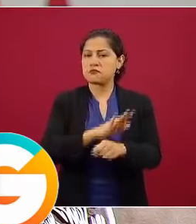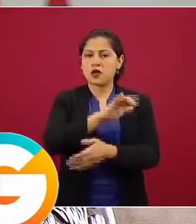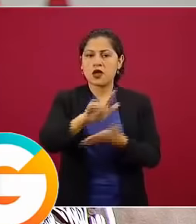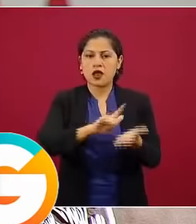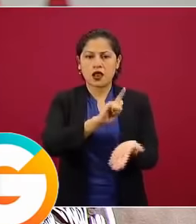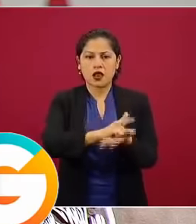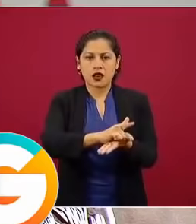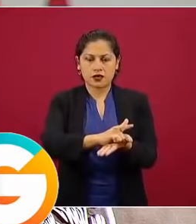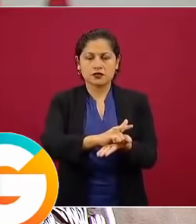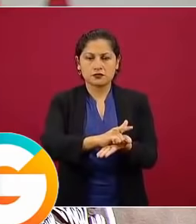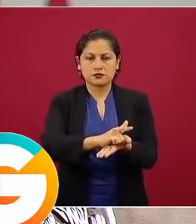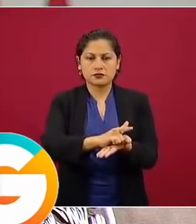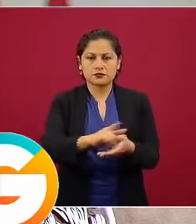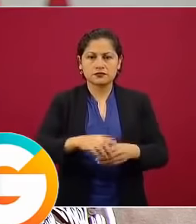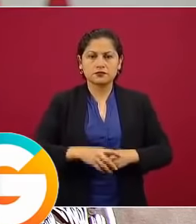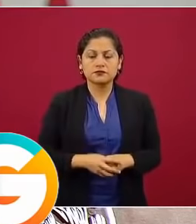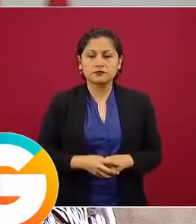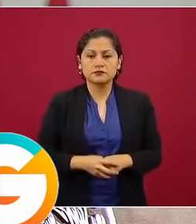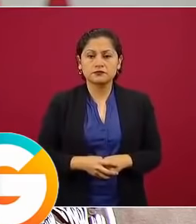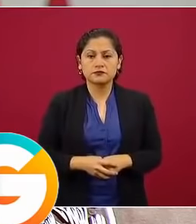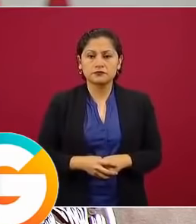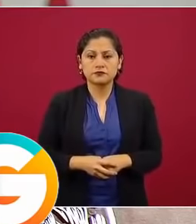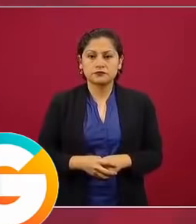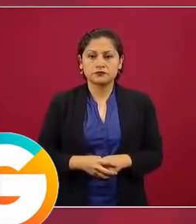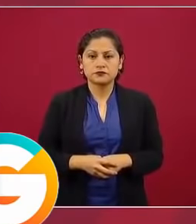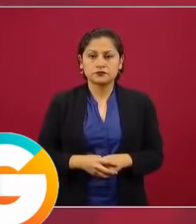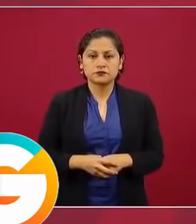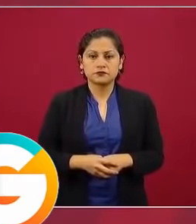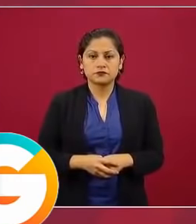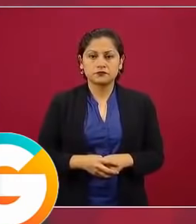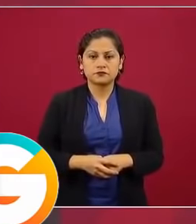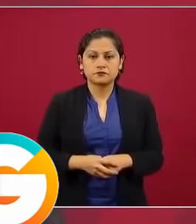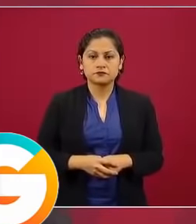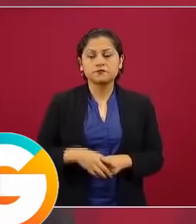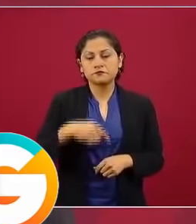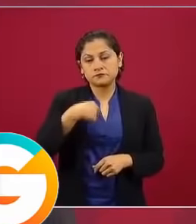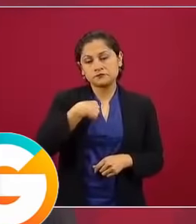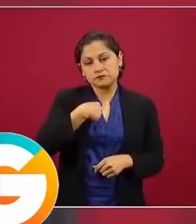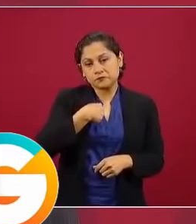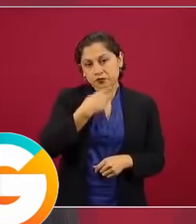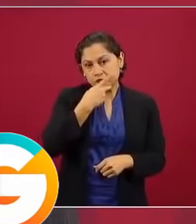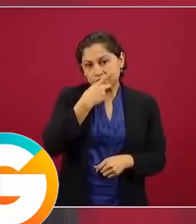Esto también lo digo para que en otras partes,